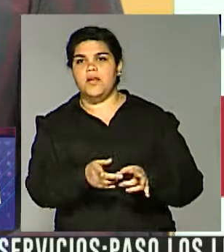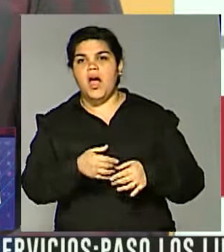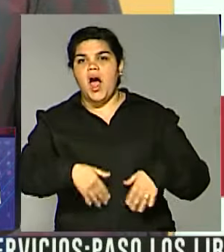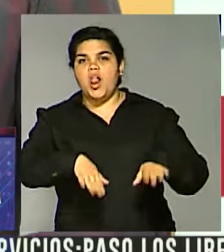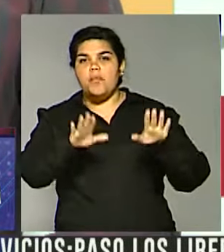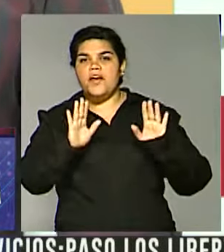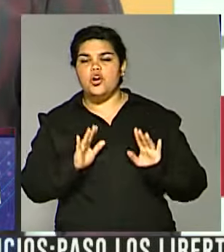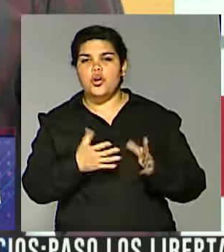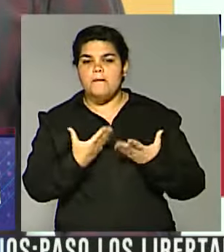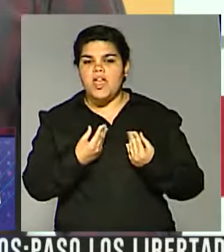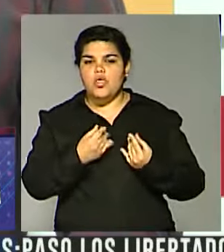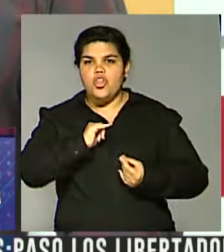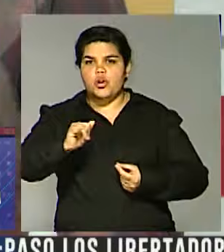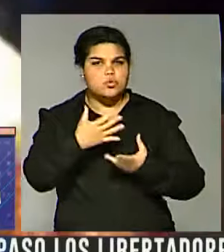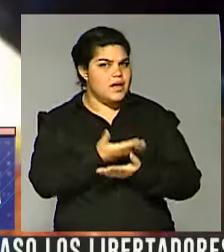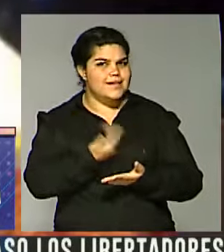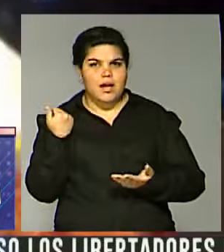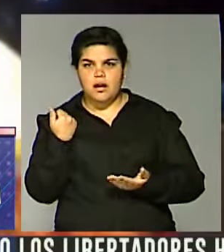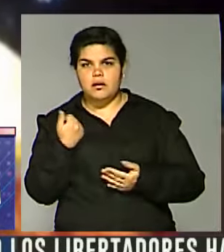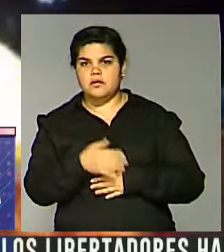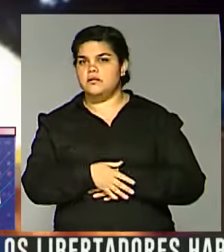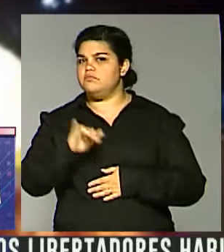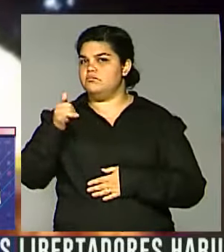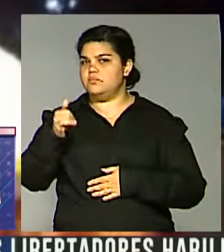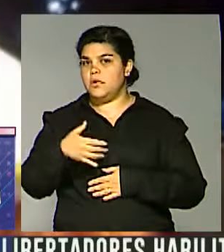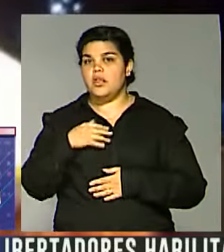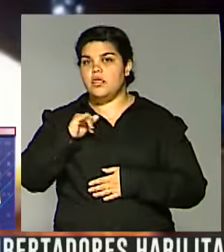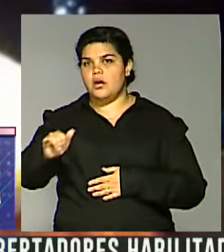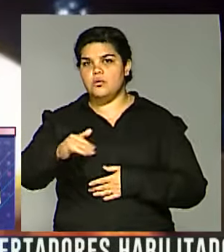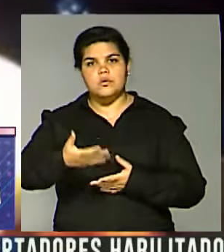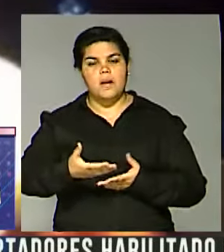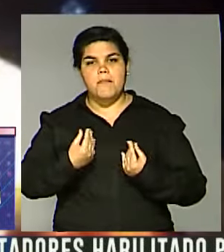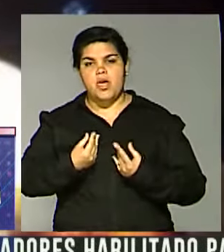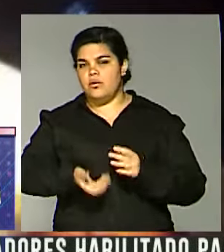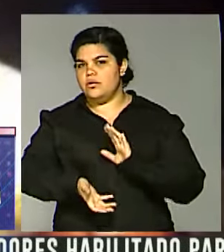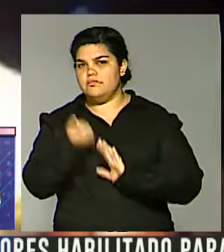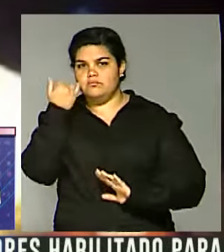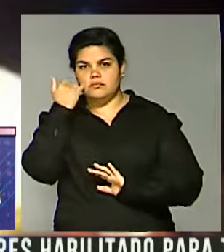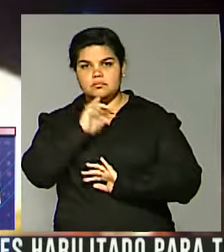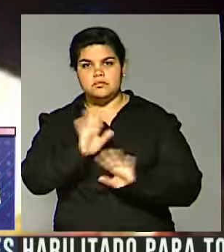miedo a denunciar. Sí, se ha perdido el miedo a denunciar, afortunadamente, a medida que la valentía de las víctimas